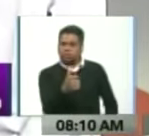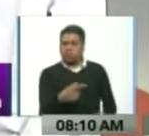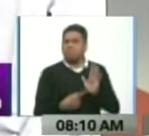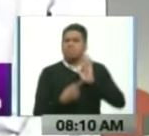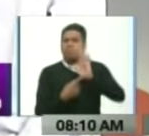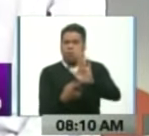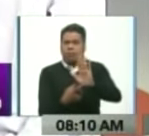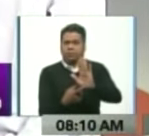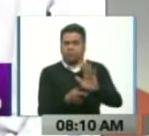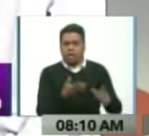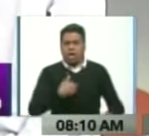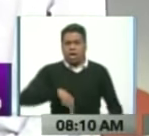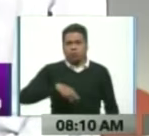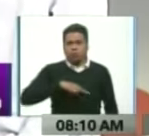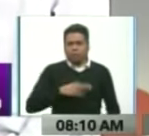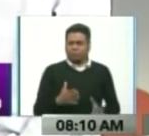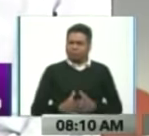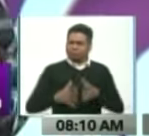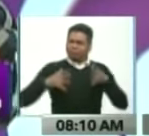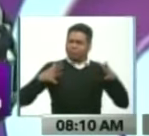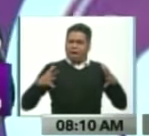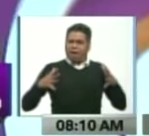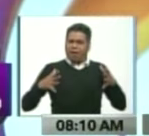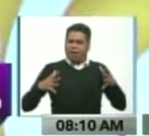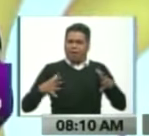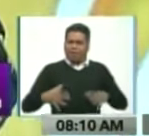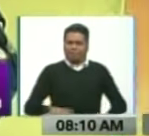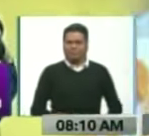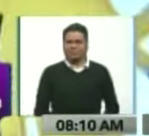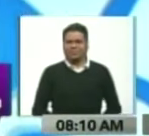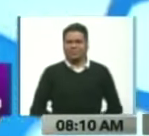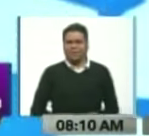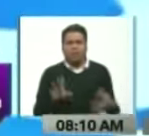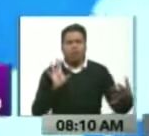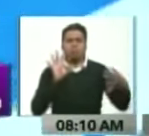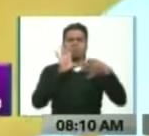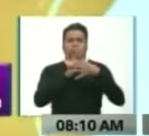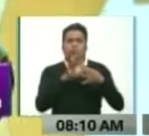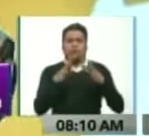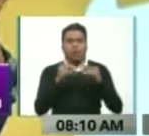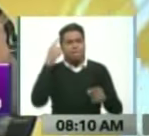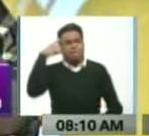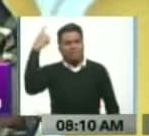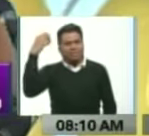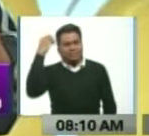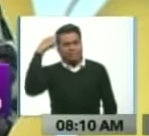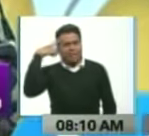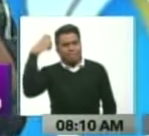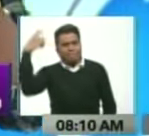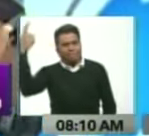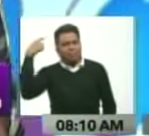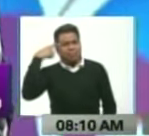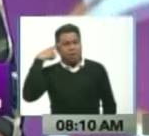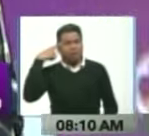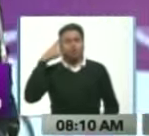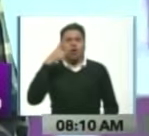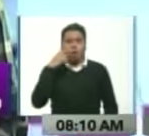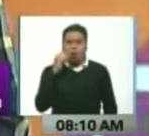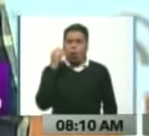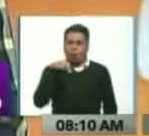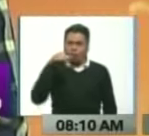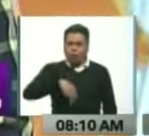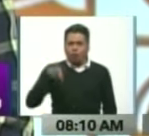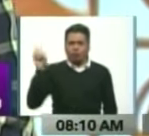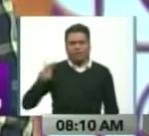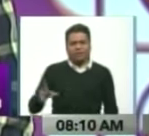héroes con nuestros paisajes hace 200 años y que nos vincula con el pensamiento de los hombres y mujeres que entregaron su vida para que hoy Venezuela